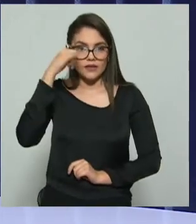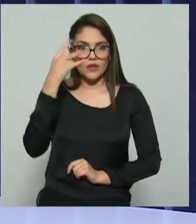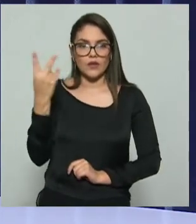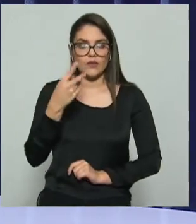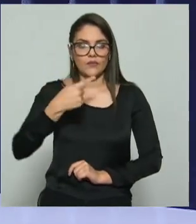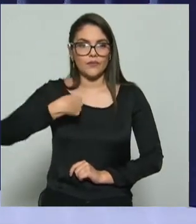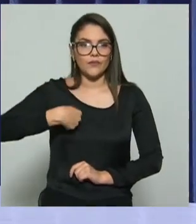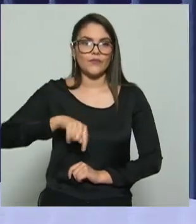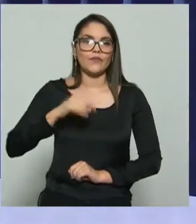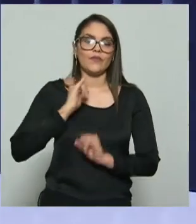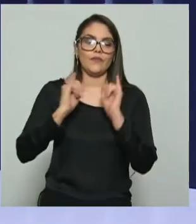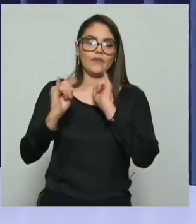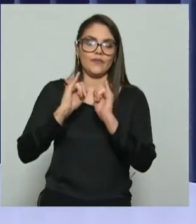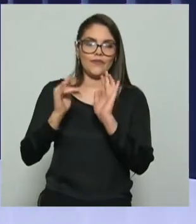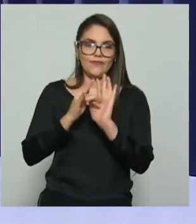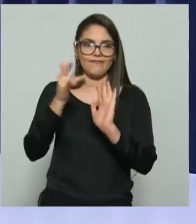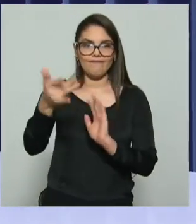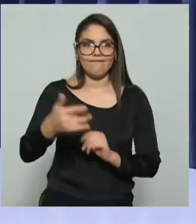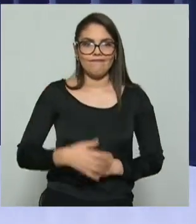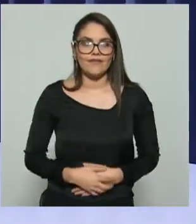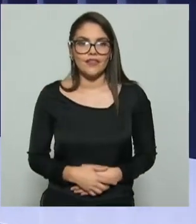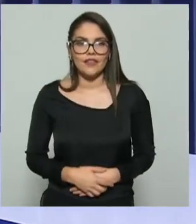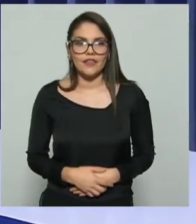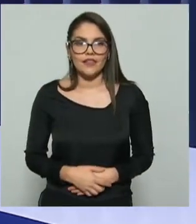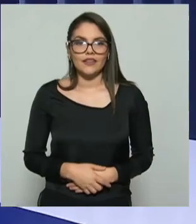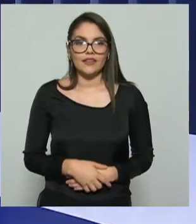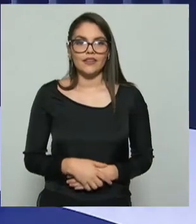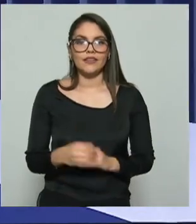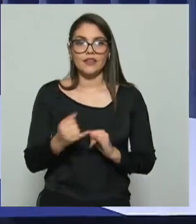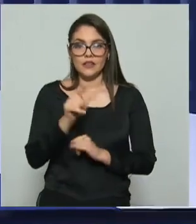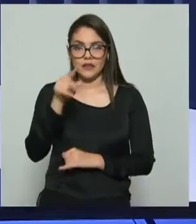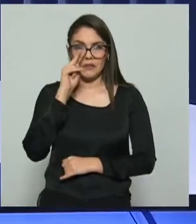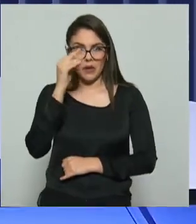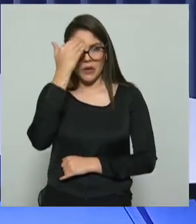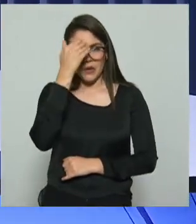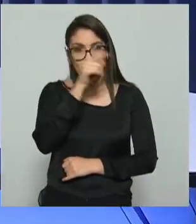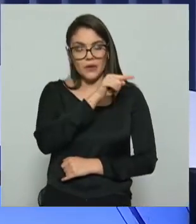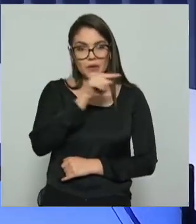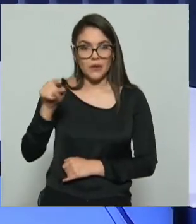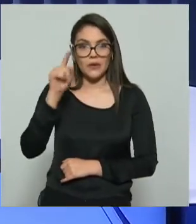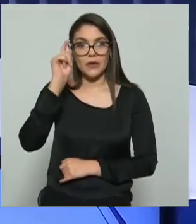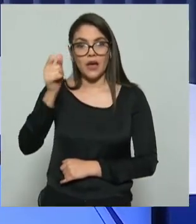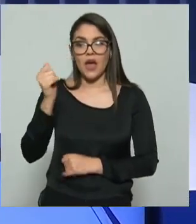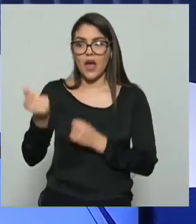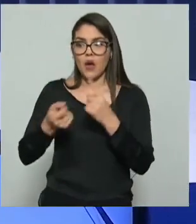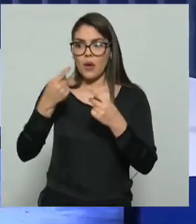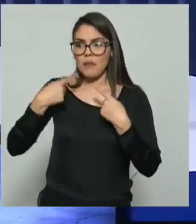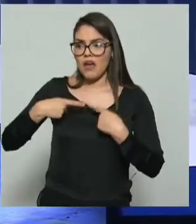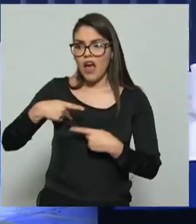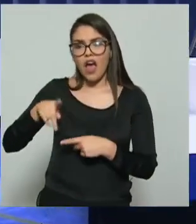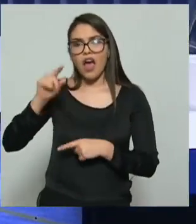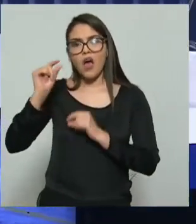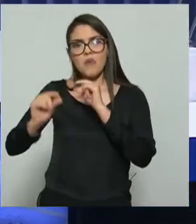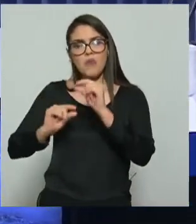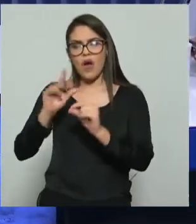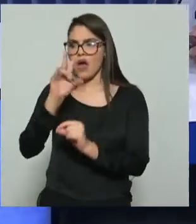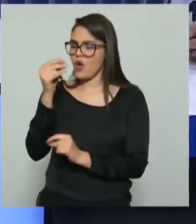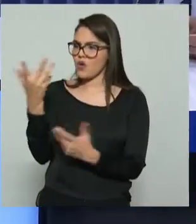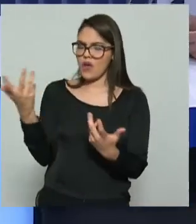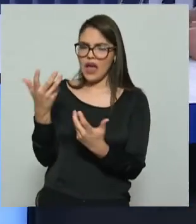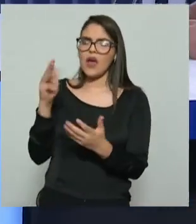necesitan asesoría, si necesitan contención en crisis primaria, si están siendo víctimas de la extorsión, de la sextorsión o de